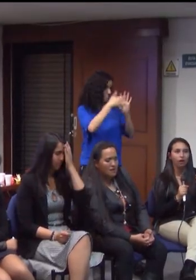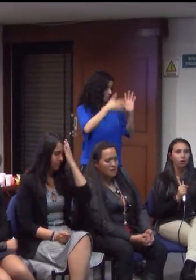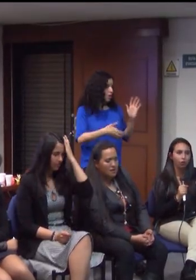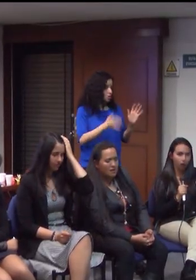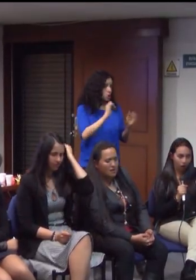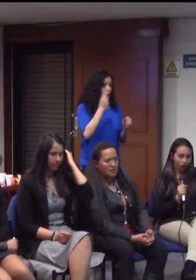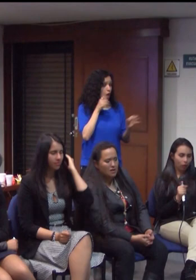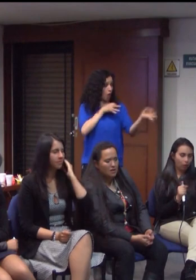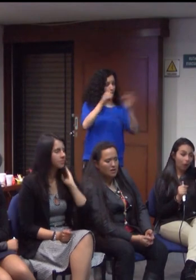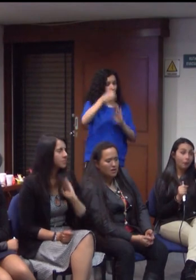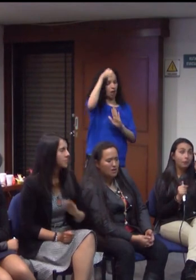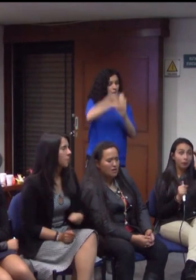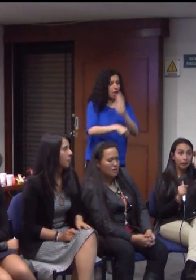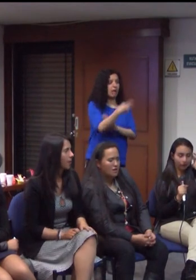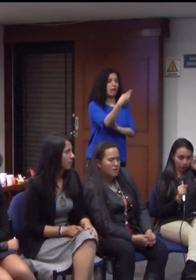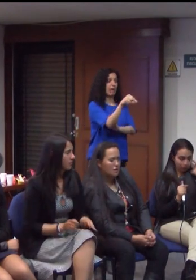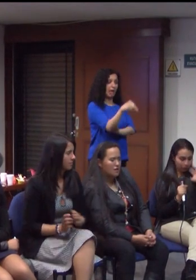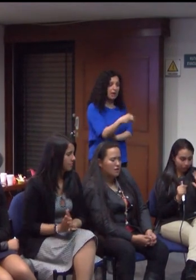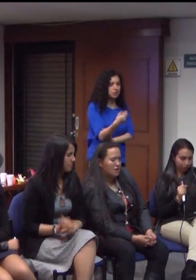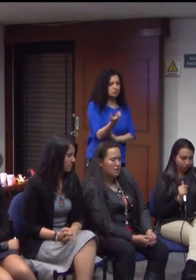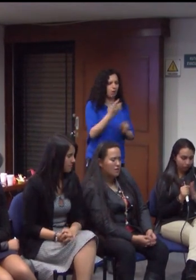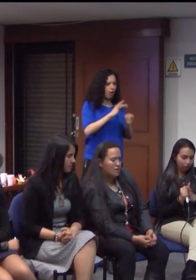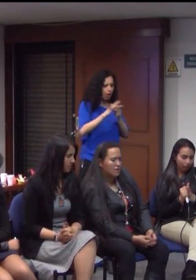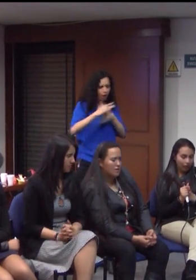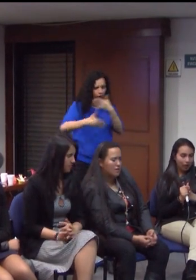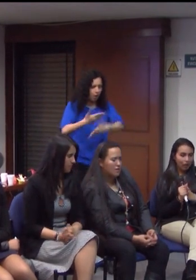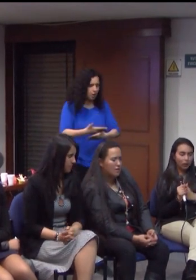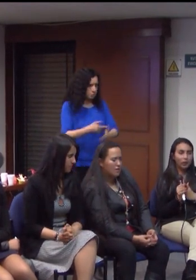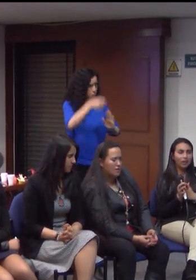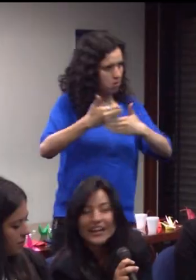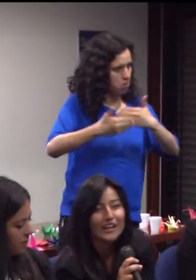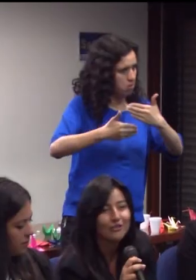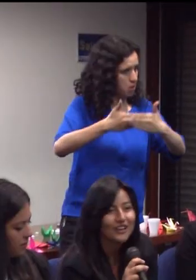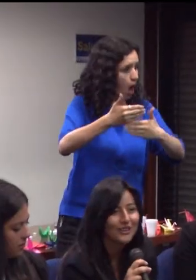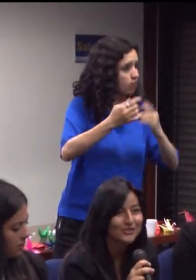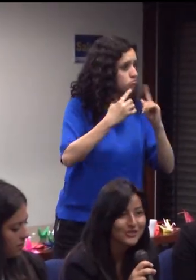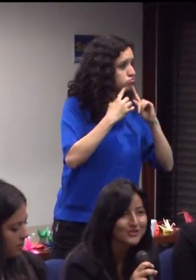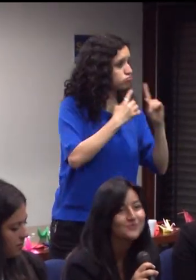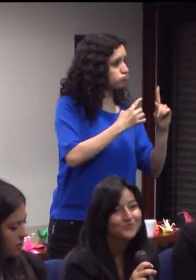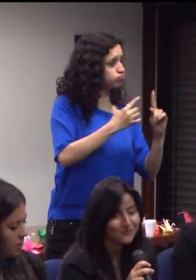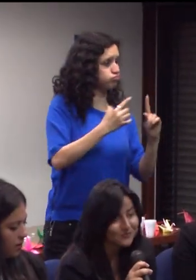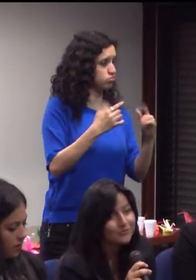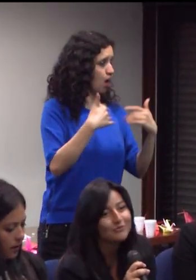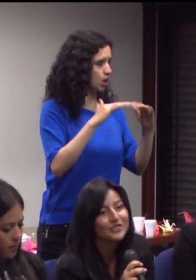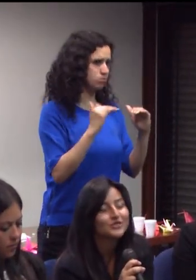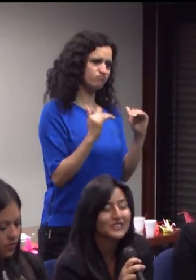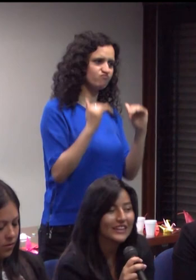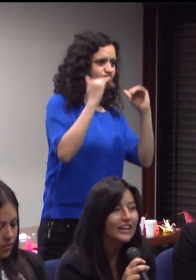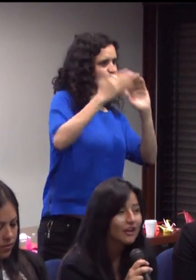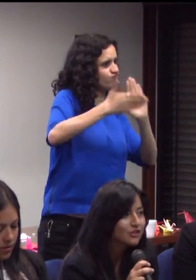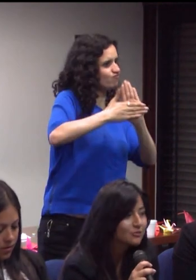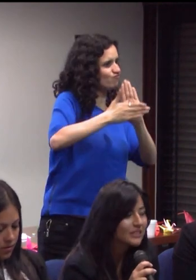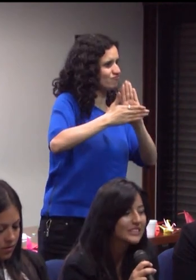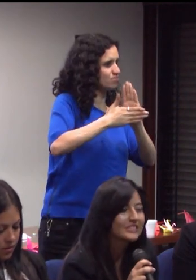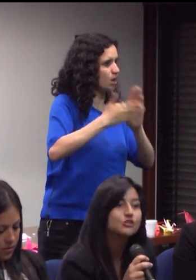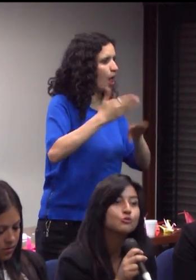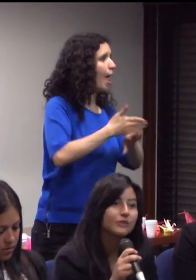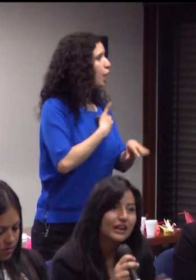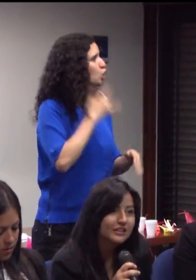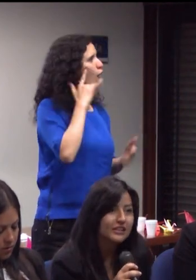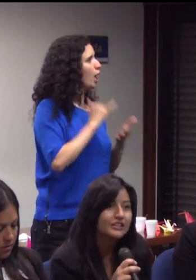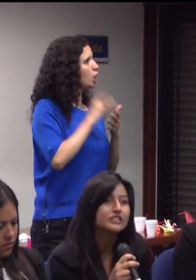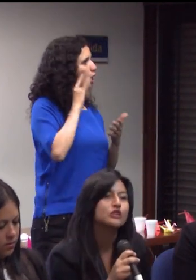de educación especial que tienen que generar a partir de su proyecto pedagógico propuestas